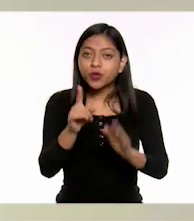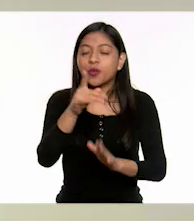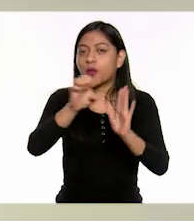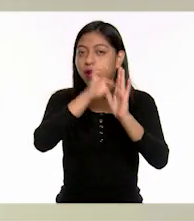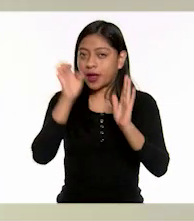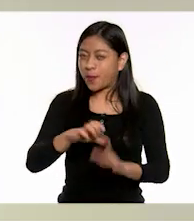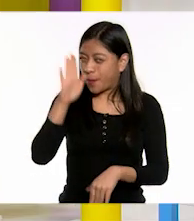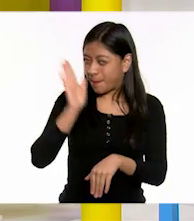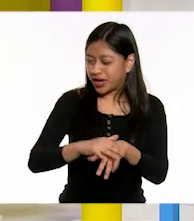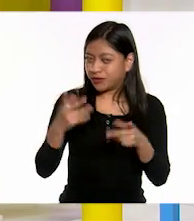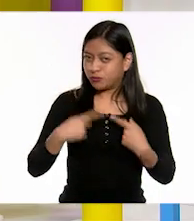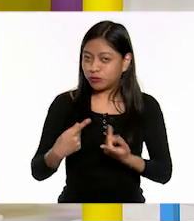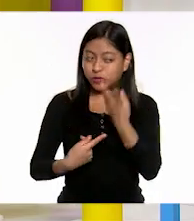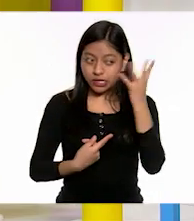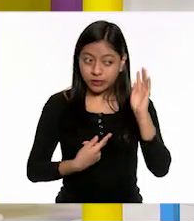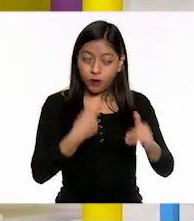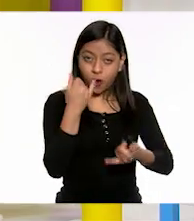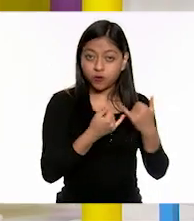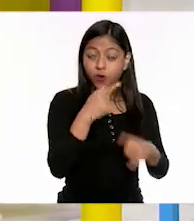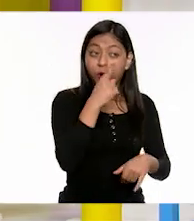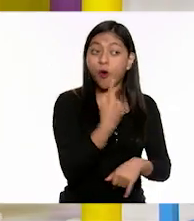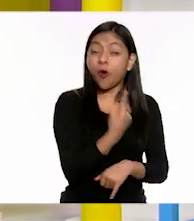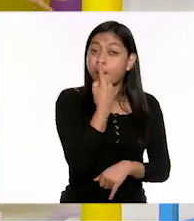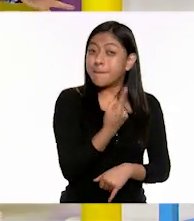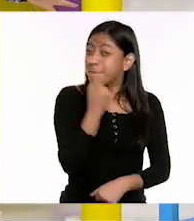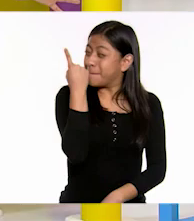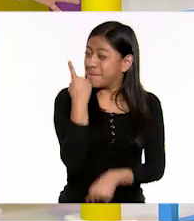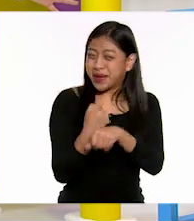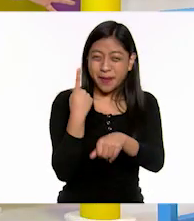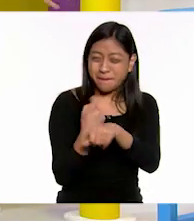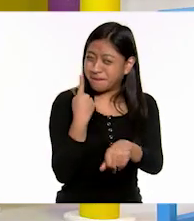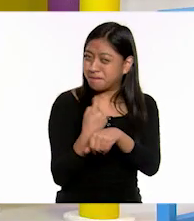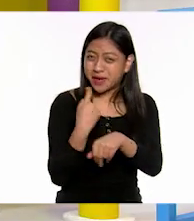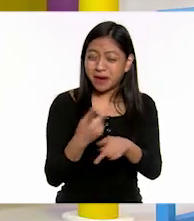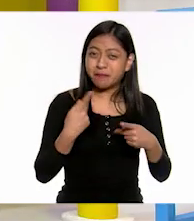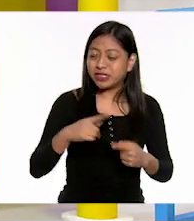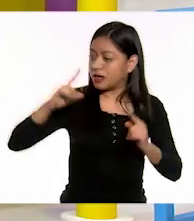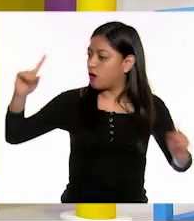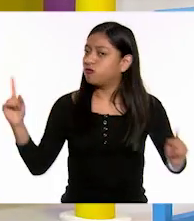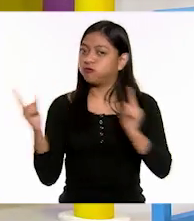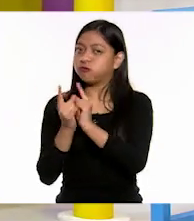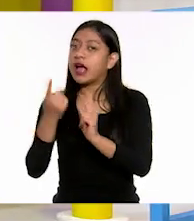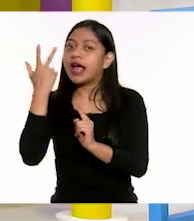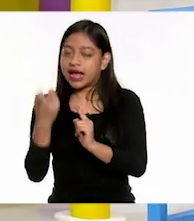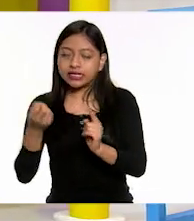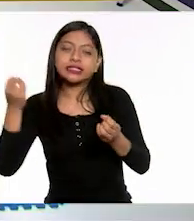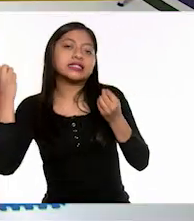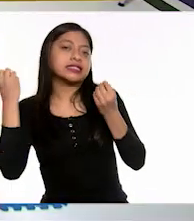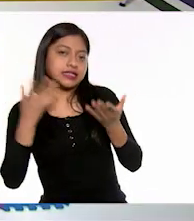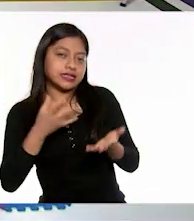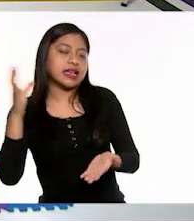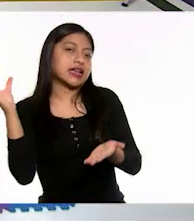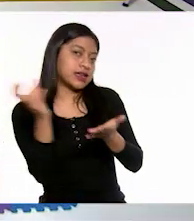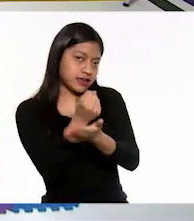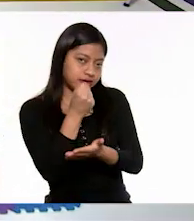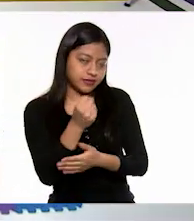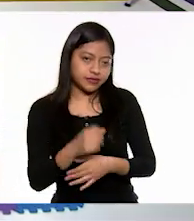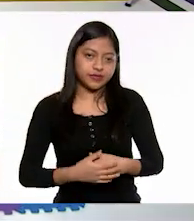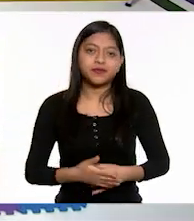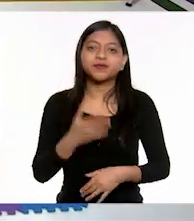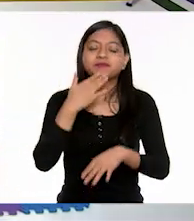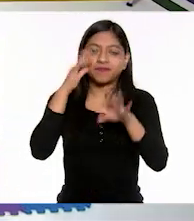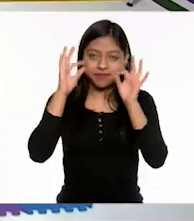otras personas aquí con nosotros el primero que te traiga la maceta es ella ganó excelencia muy bien